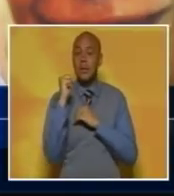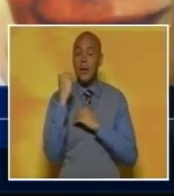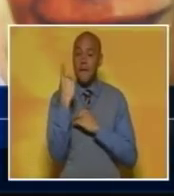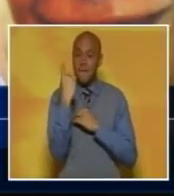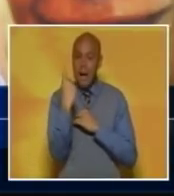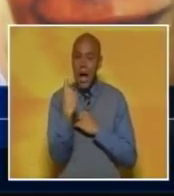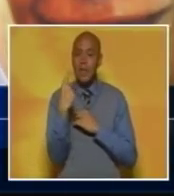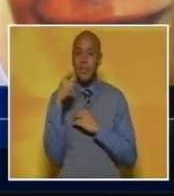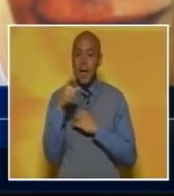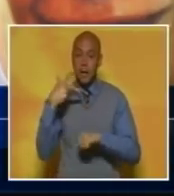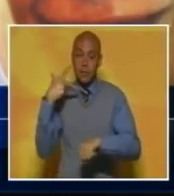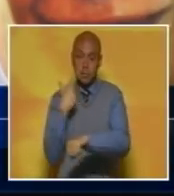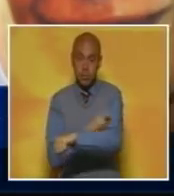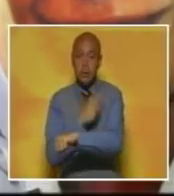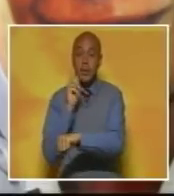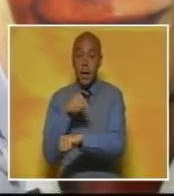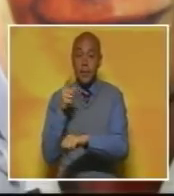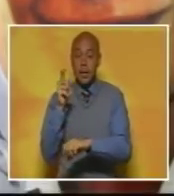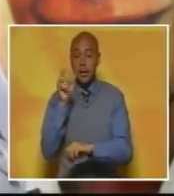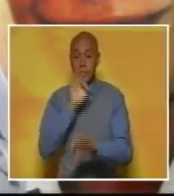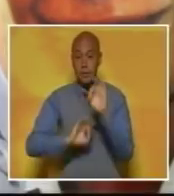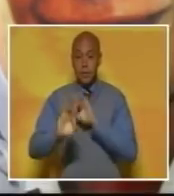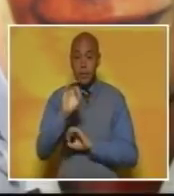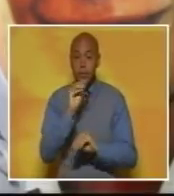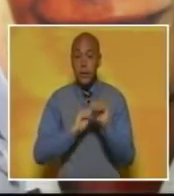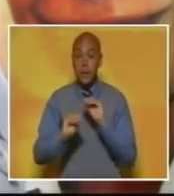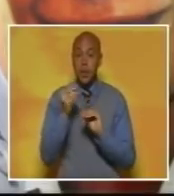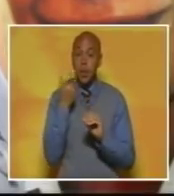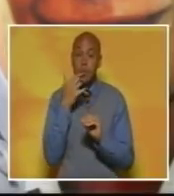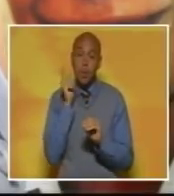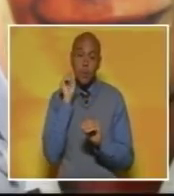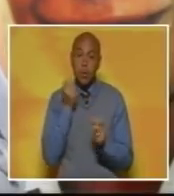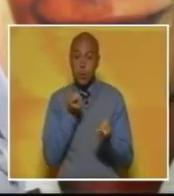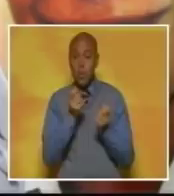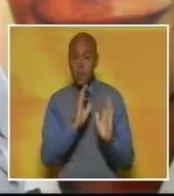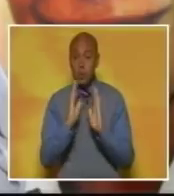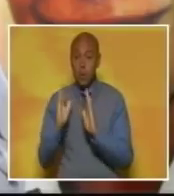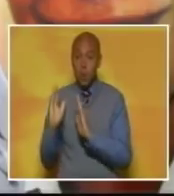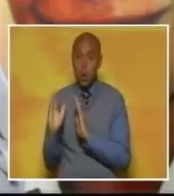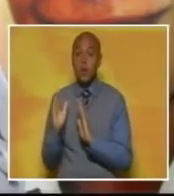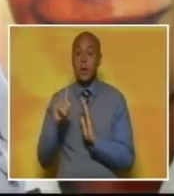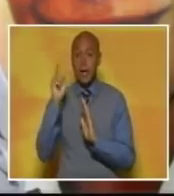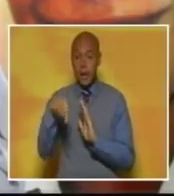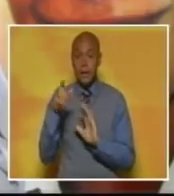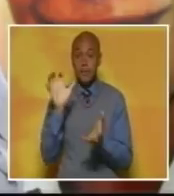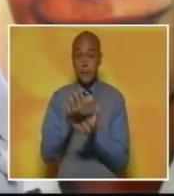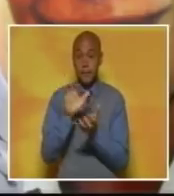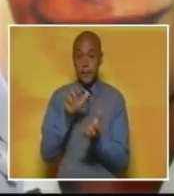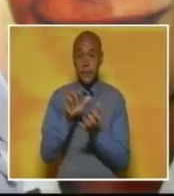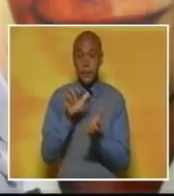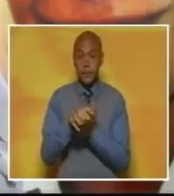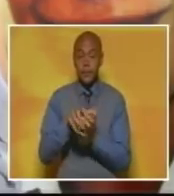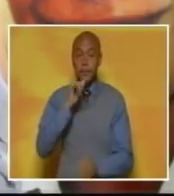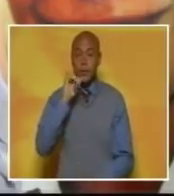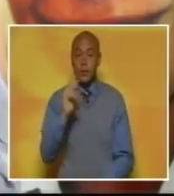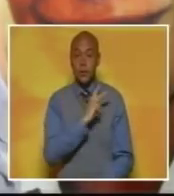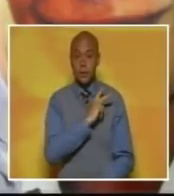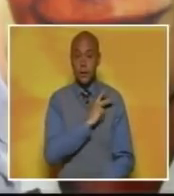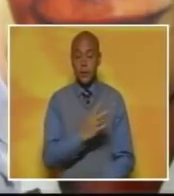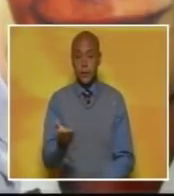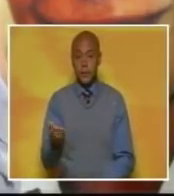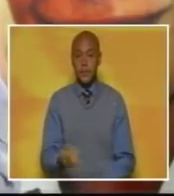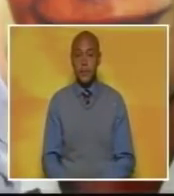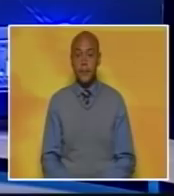kit profiláctico y el desconocimiento de los protocolos de seguridad que se deben aplicar. En la isla de Margarita, María Marcano,